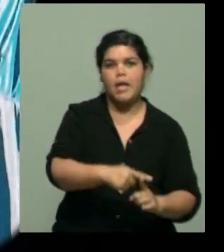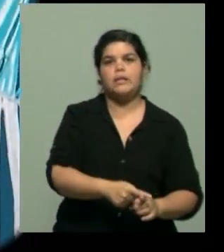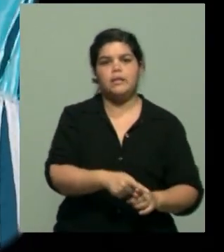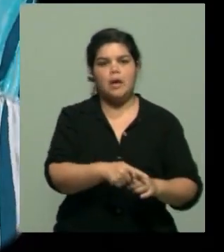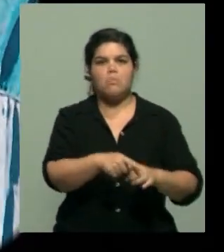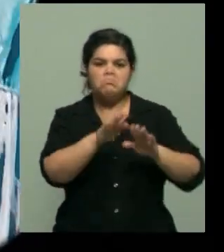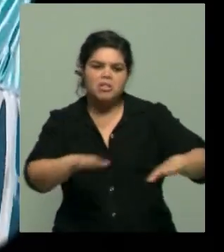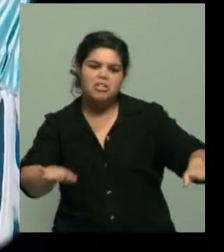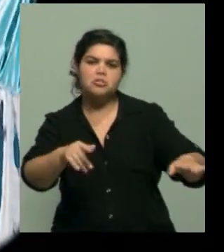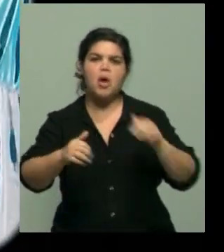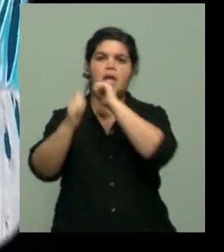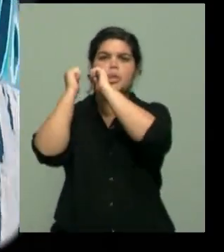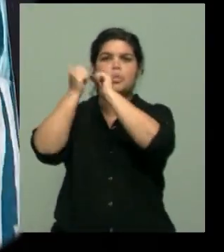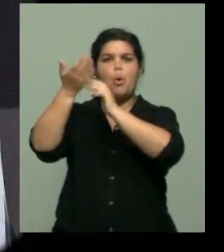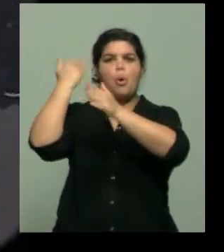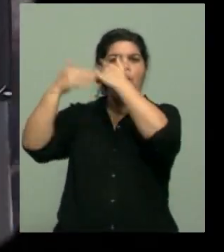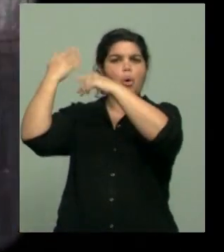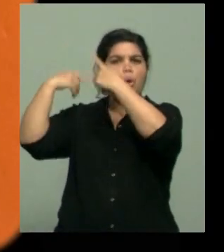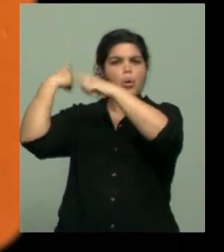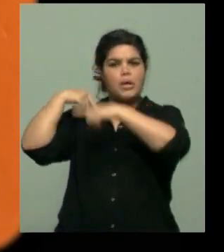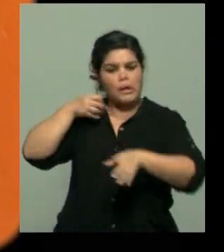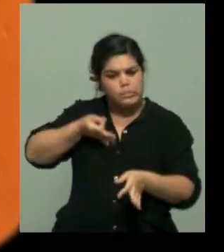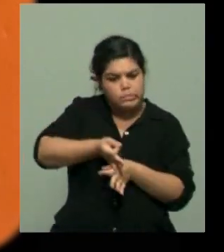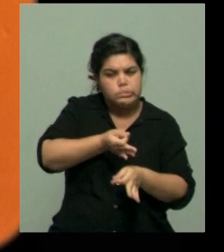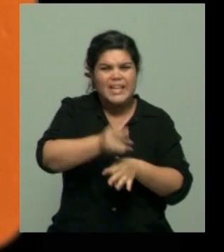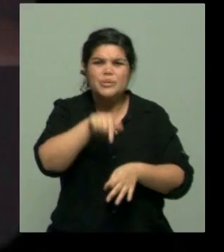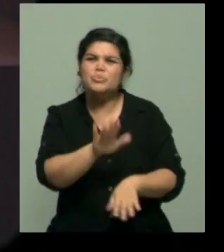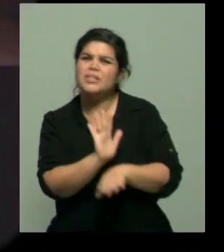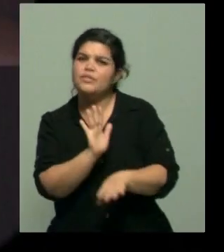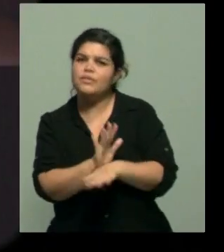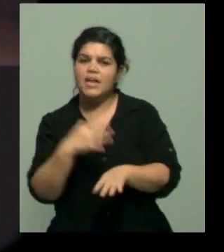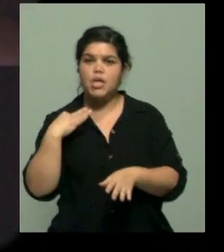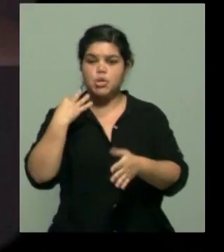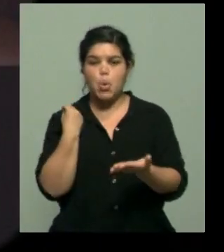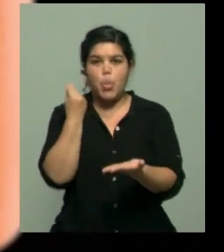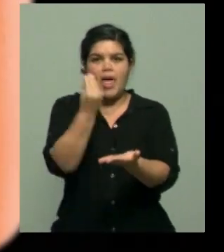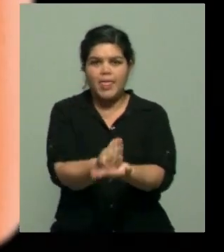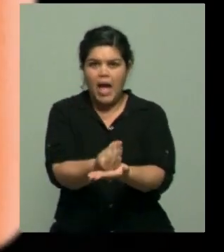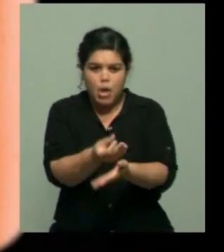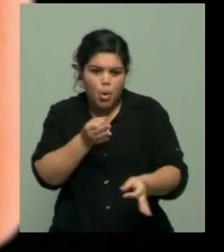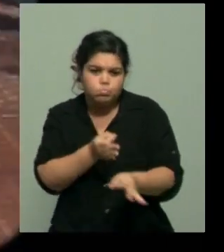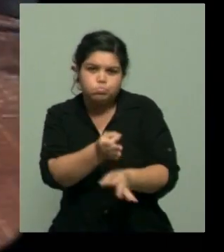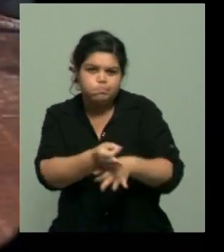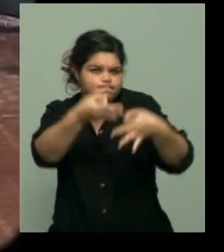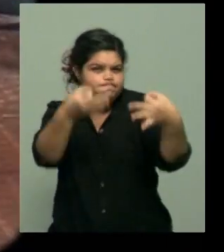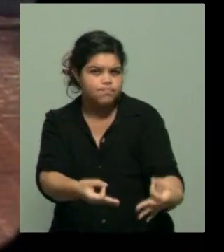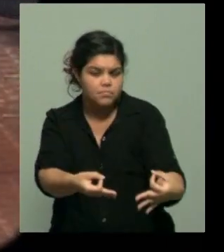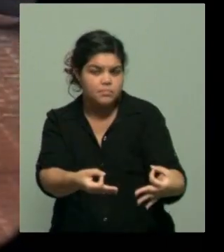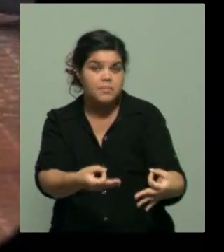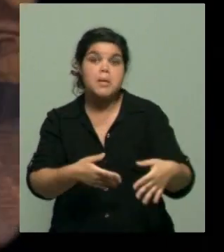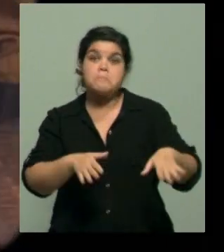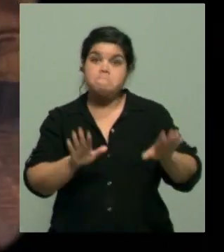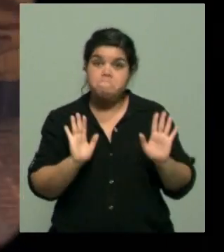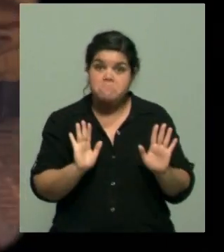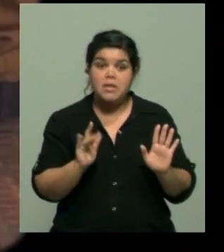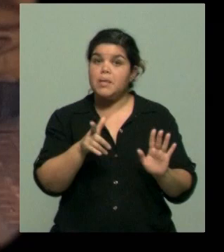la historia de un país es formar un ciudadano. Al parecer, los diferentes sistemas educativos tradicionales